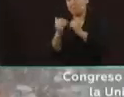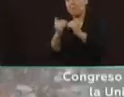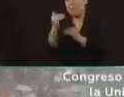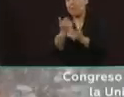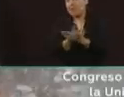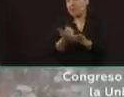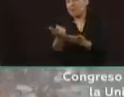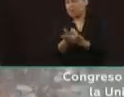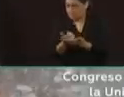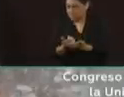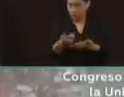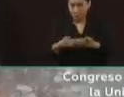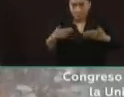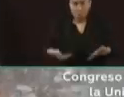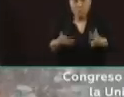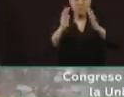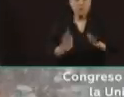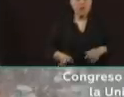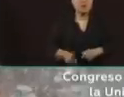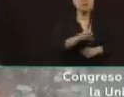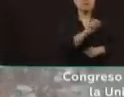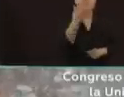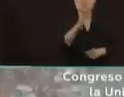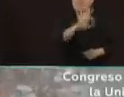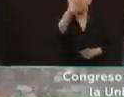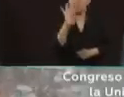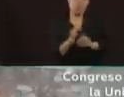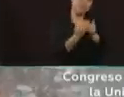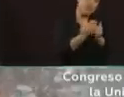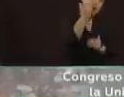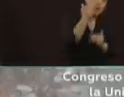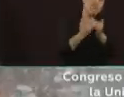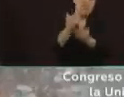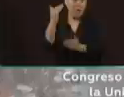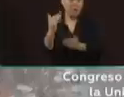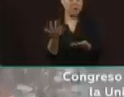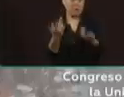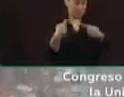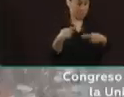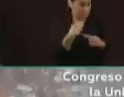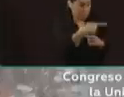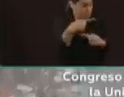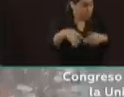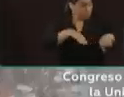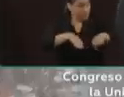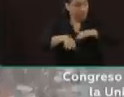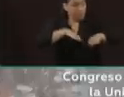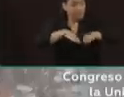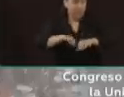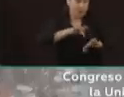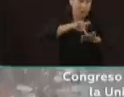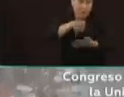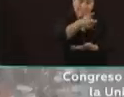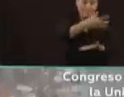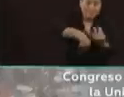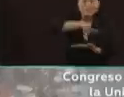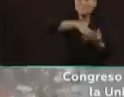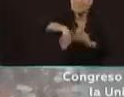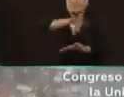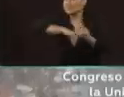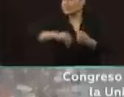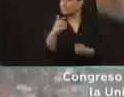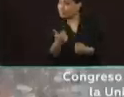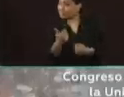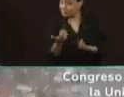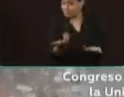Ahora ha subido 110%. El trabajo, los trabajadores, porque son los que generan la riqueza.